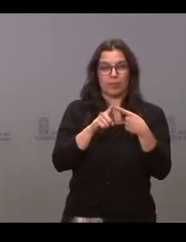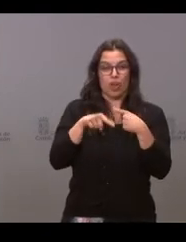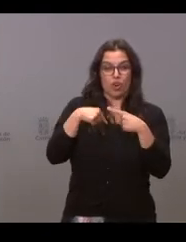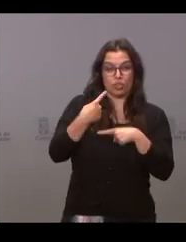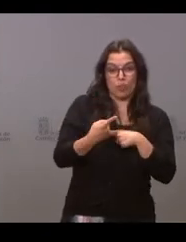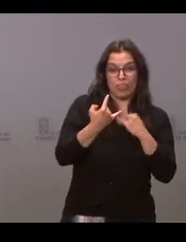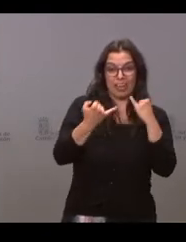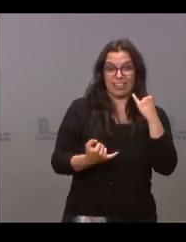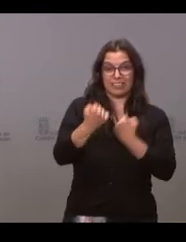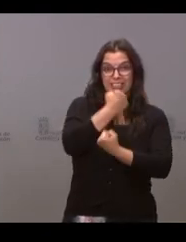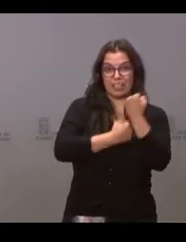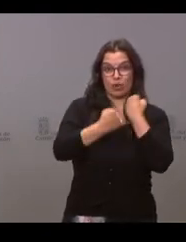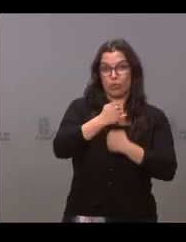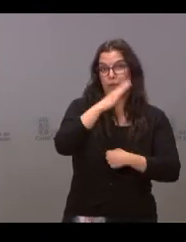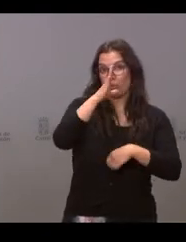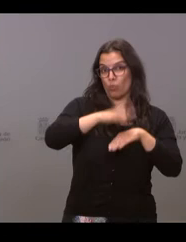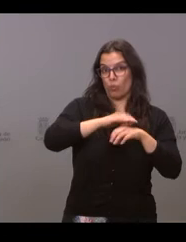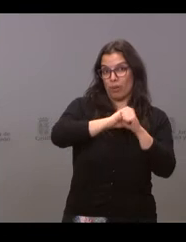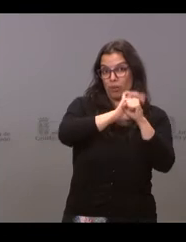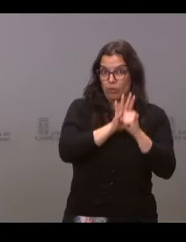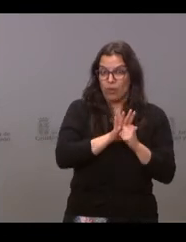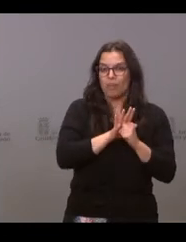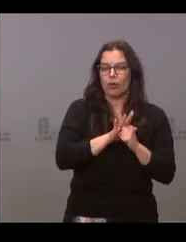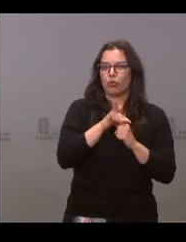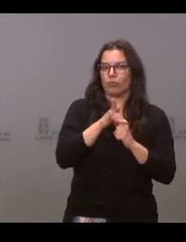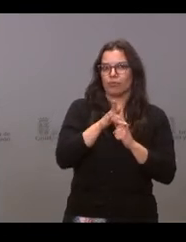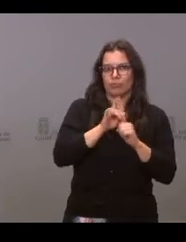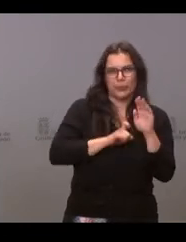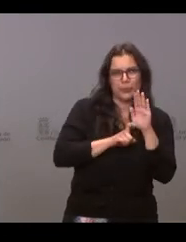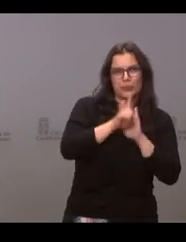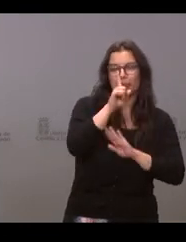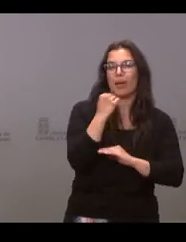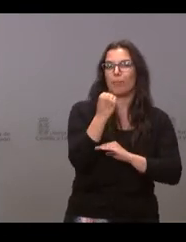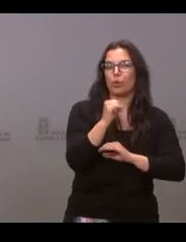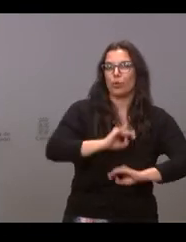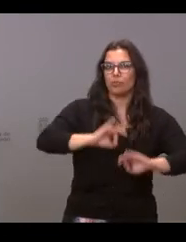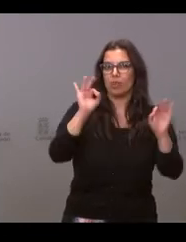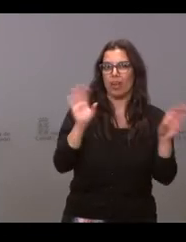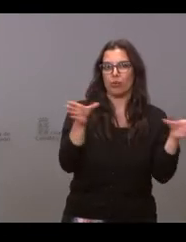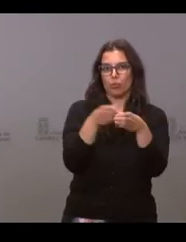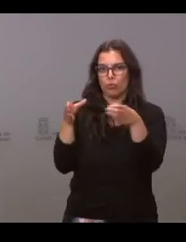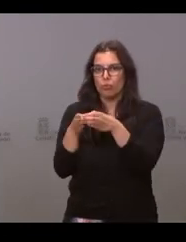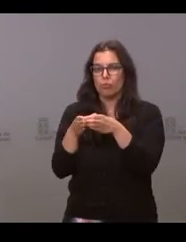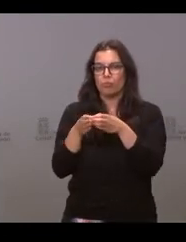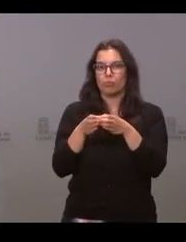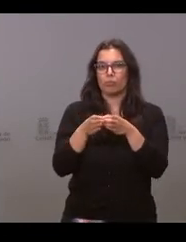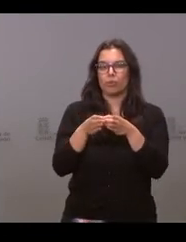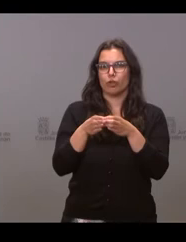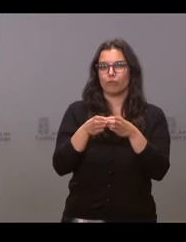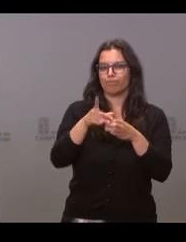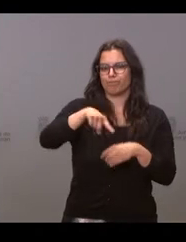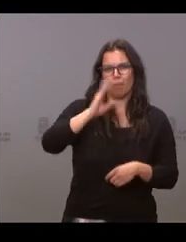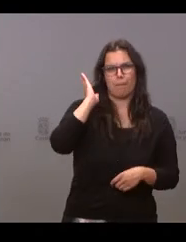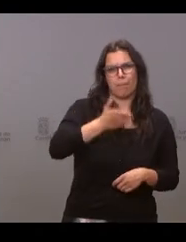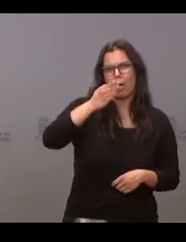la crisis económica derivada de la pandemia apoyando de manera especial a aquellos colectivos que más están sufriendo